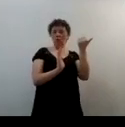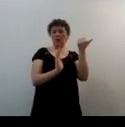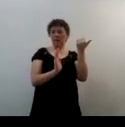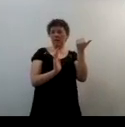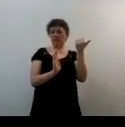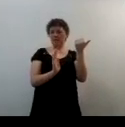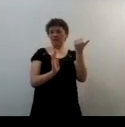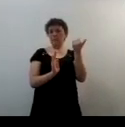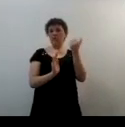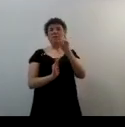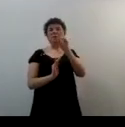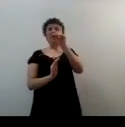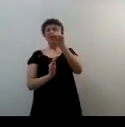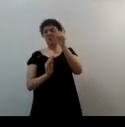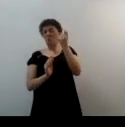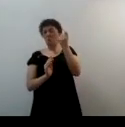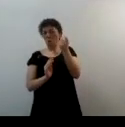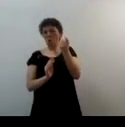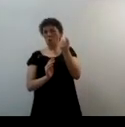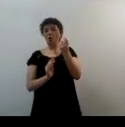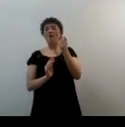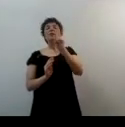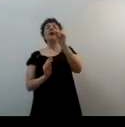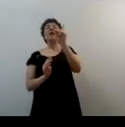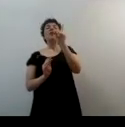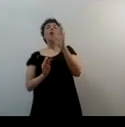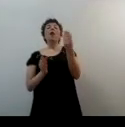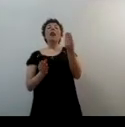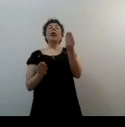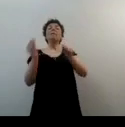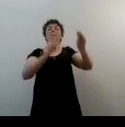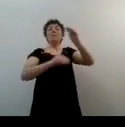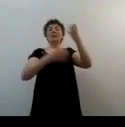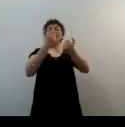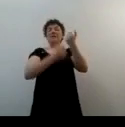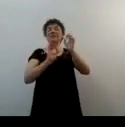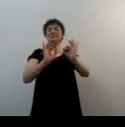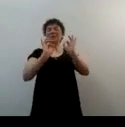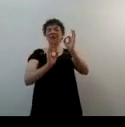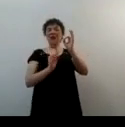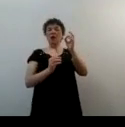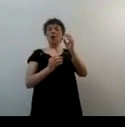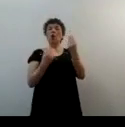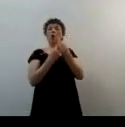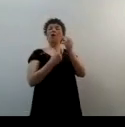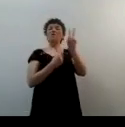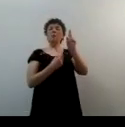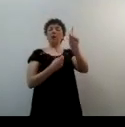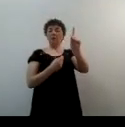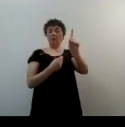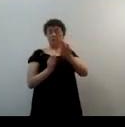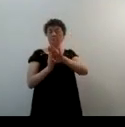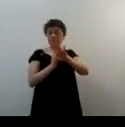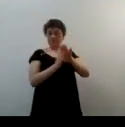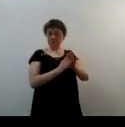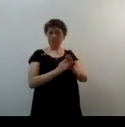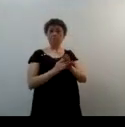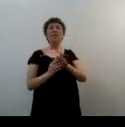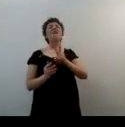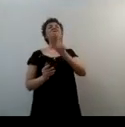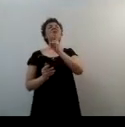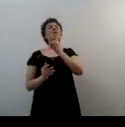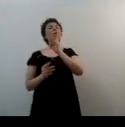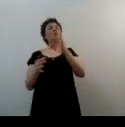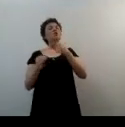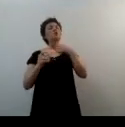vitamina D. Lo que tiene vitamina D son los que están enriquecidos. Y luego en verduras, claro, siempre voy a insistir 2